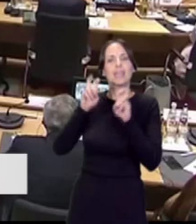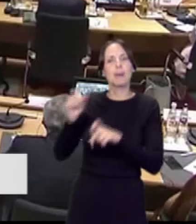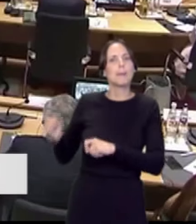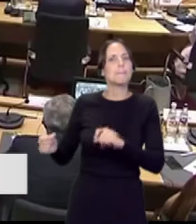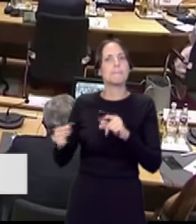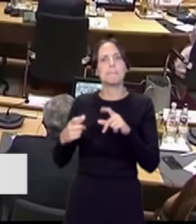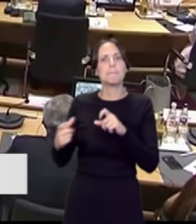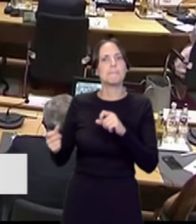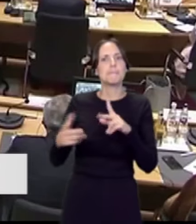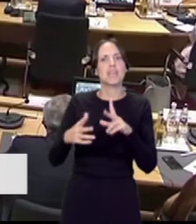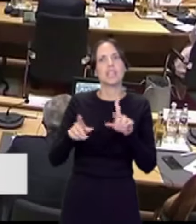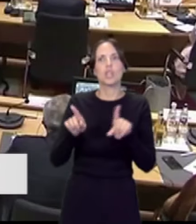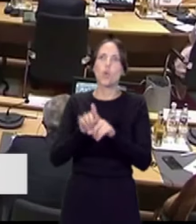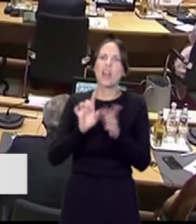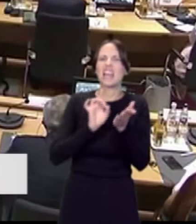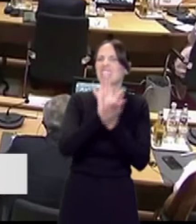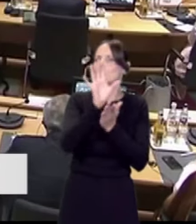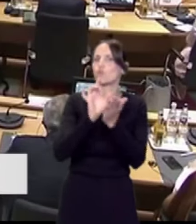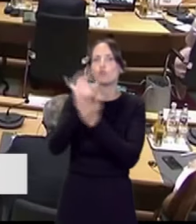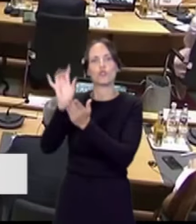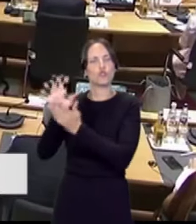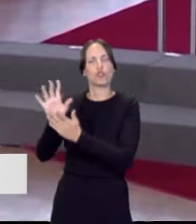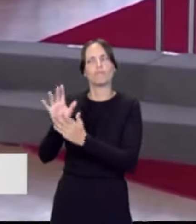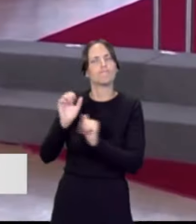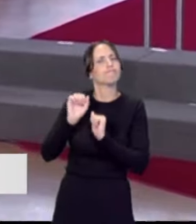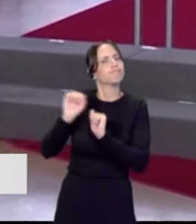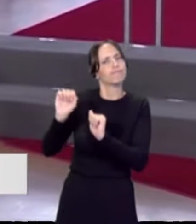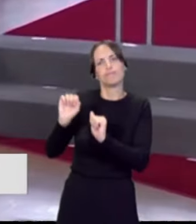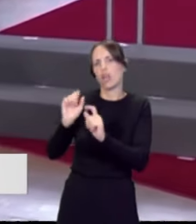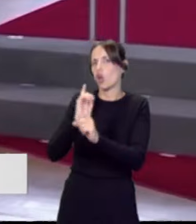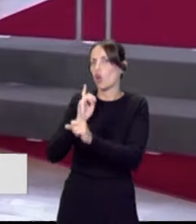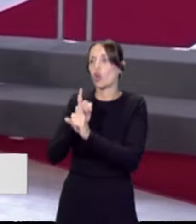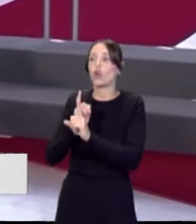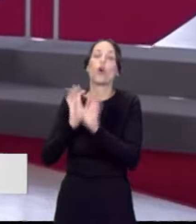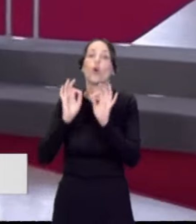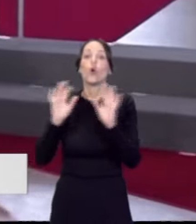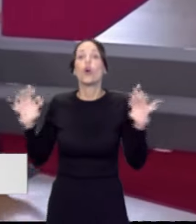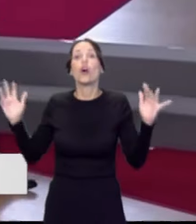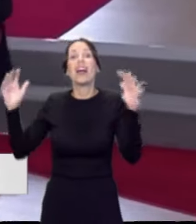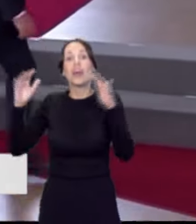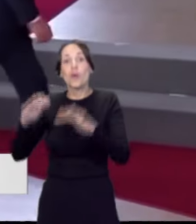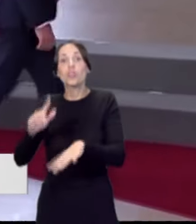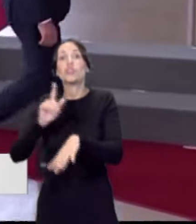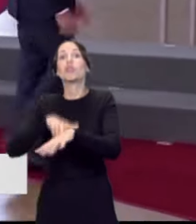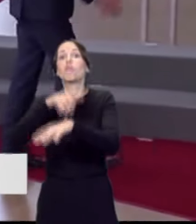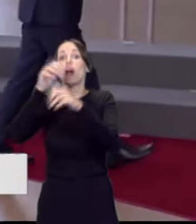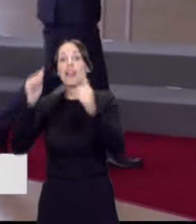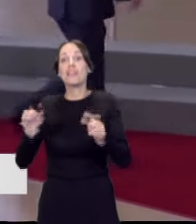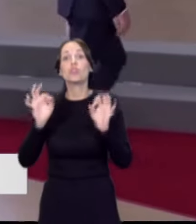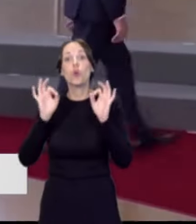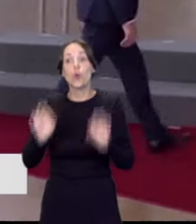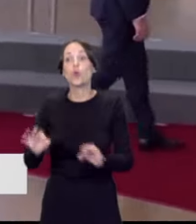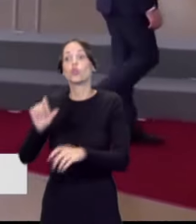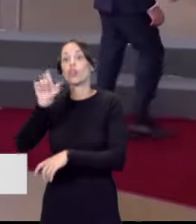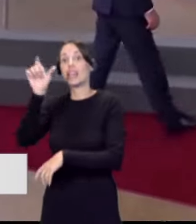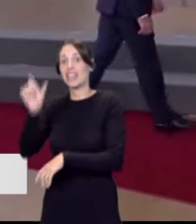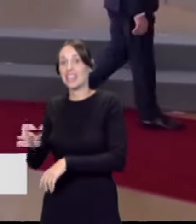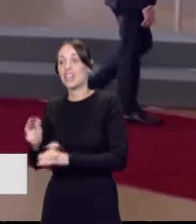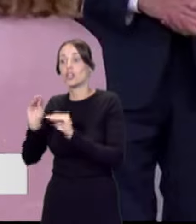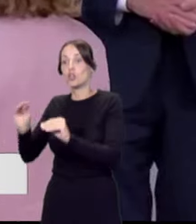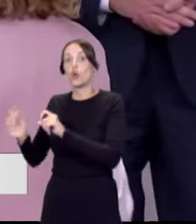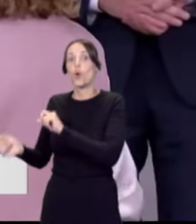migrantes del suelo de los Estados miembros. El encuentro tiene lugar mientras 4 de los 16 migrantes que el gobierno italiano ha deportado a Albania están de